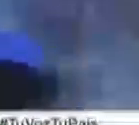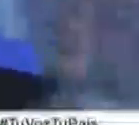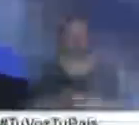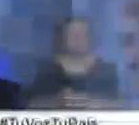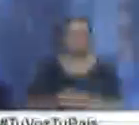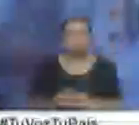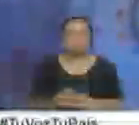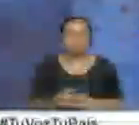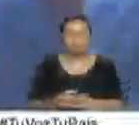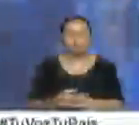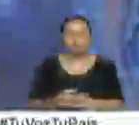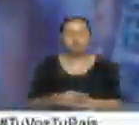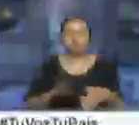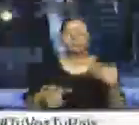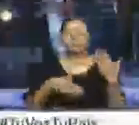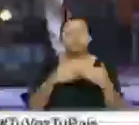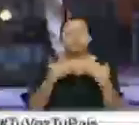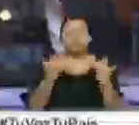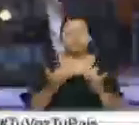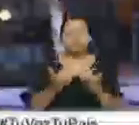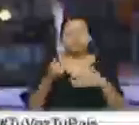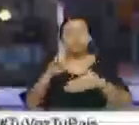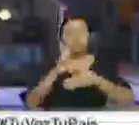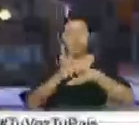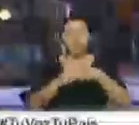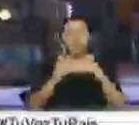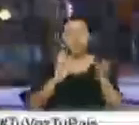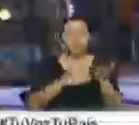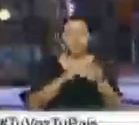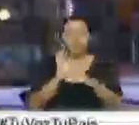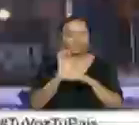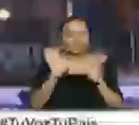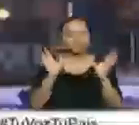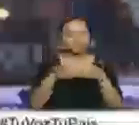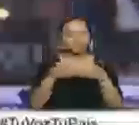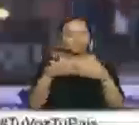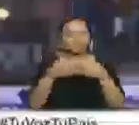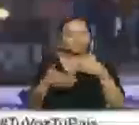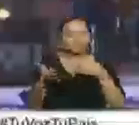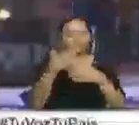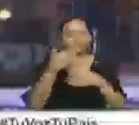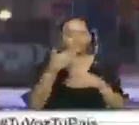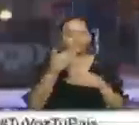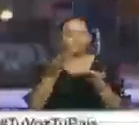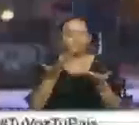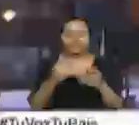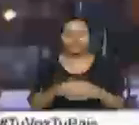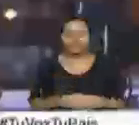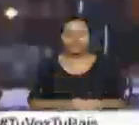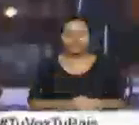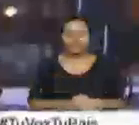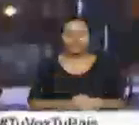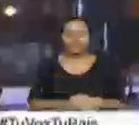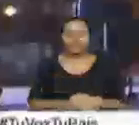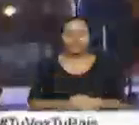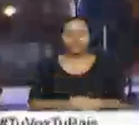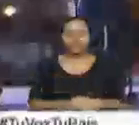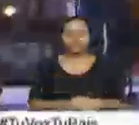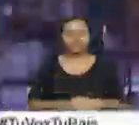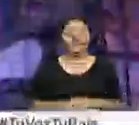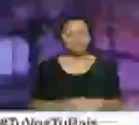Alerta, alerta, alerta que camina la espada de Bolívar